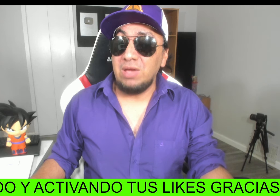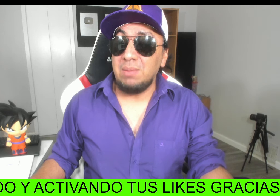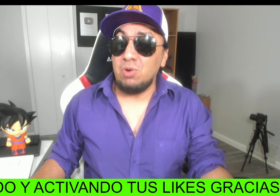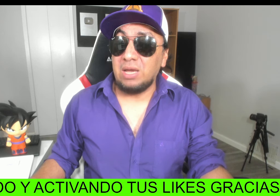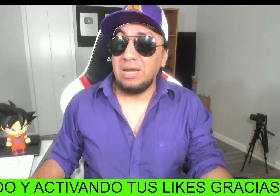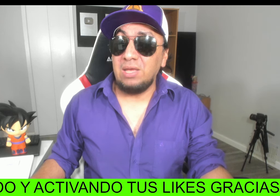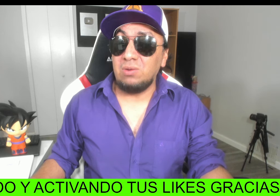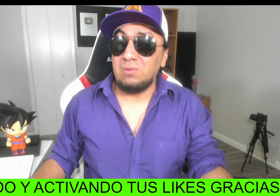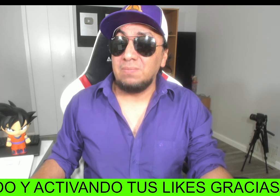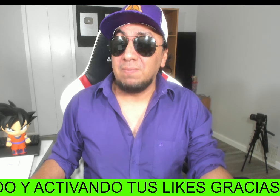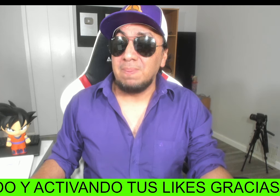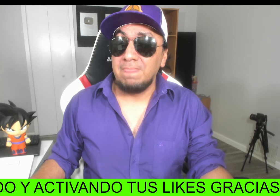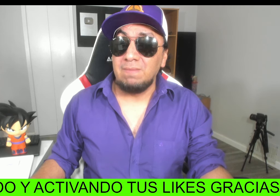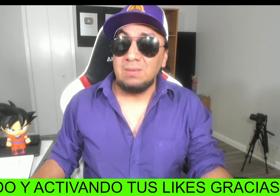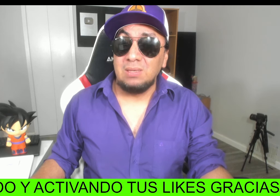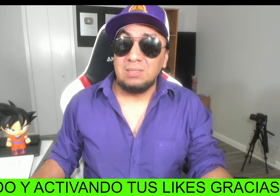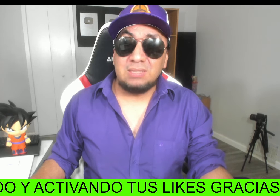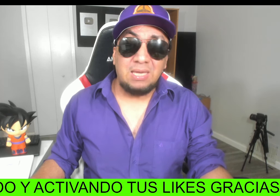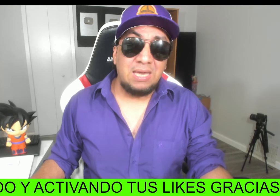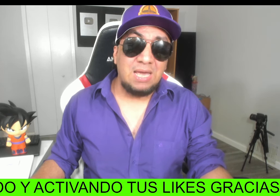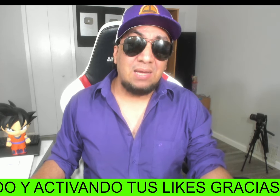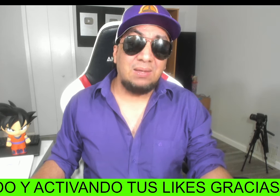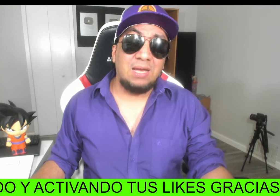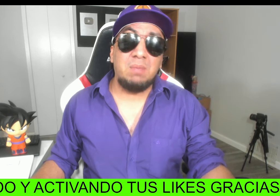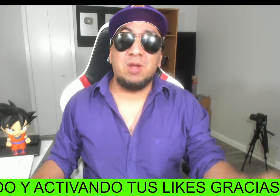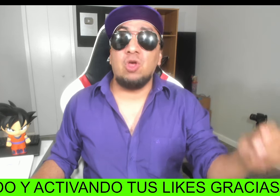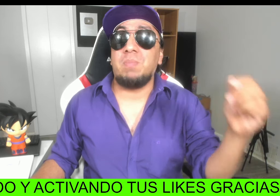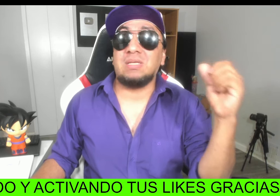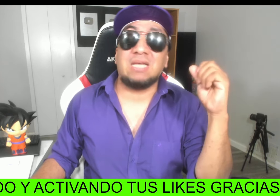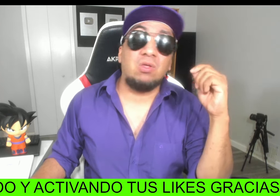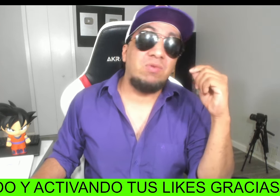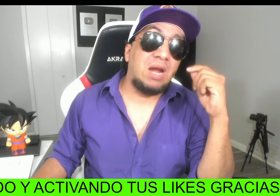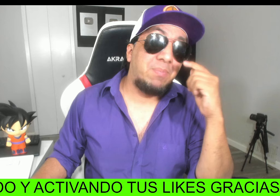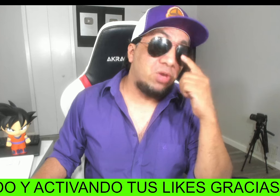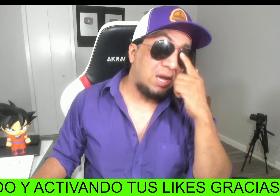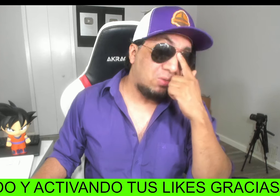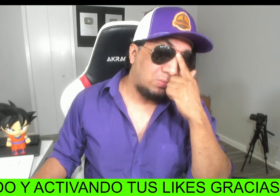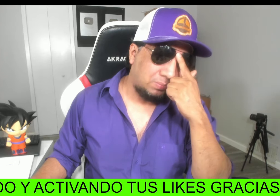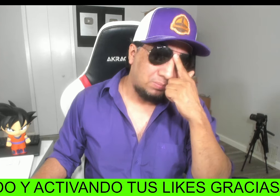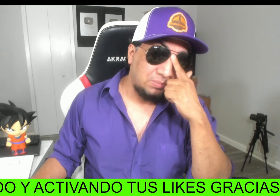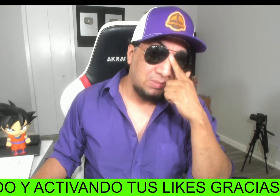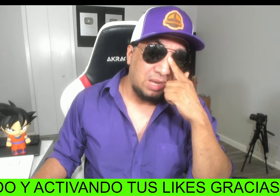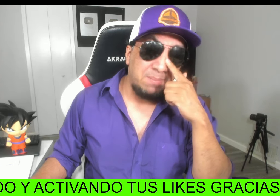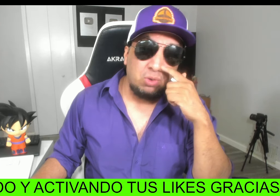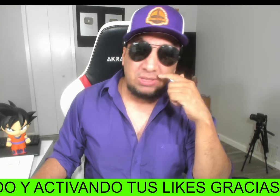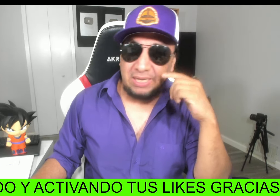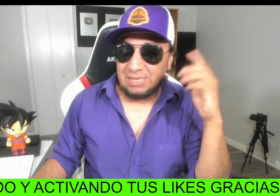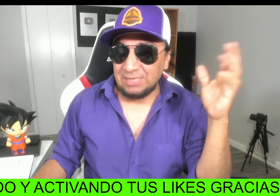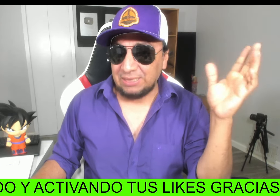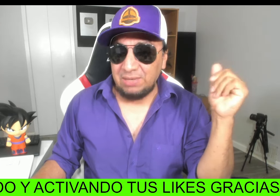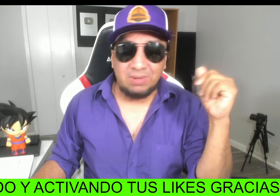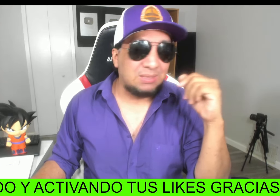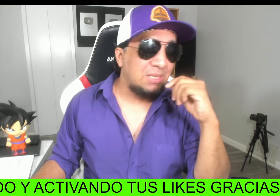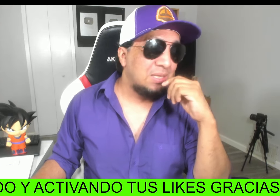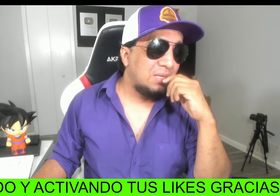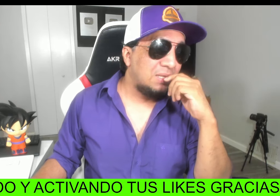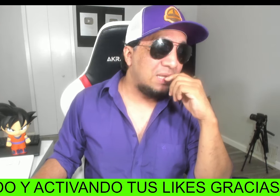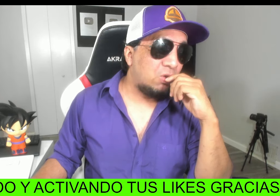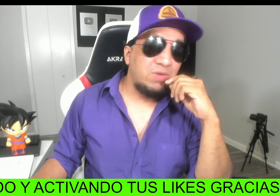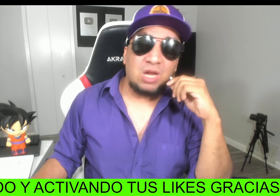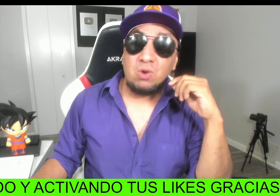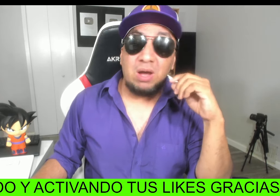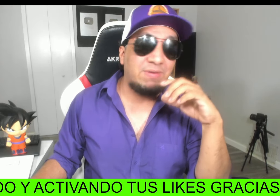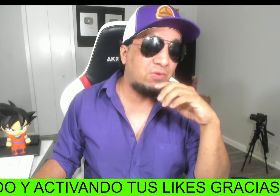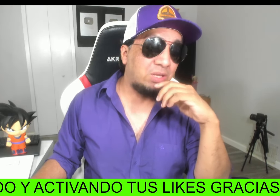Le hubiéramos creído si ella en el periodo pasado hubiera apoyado a muchas iniciativas